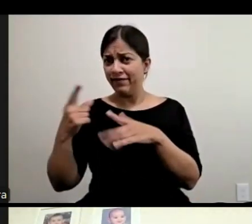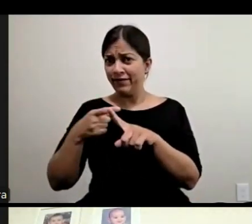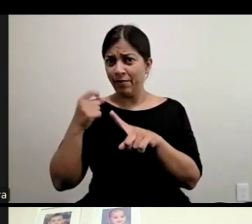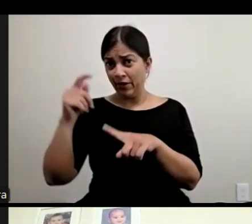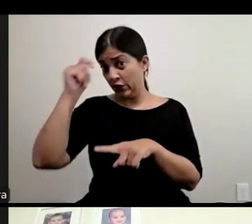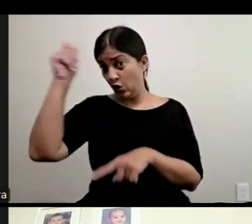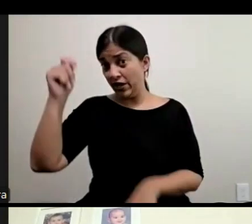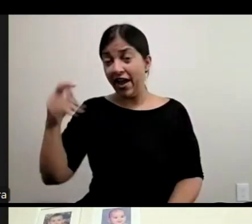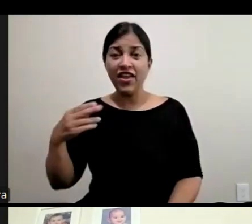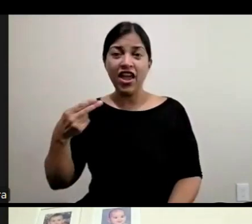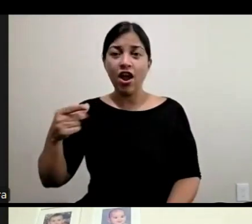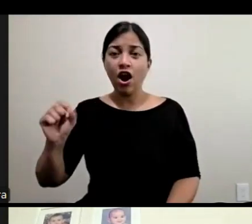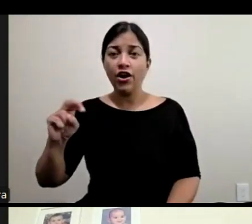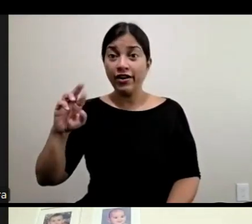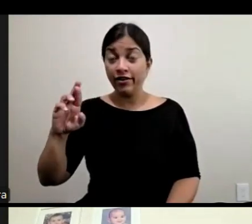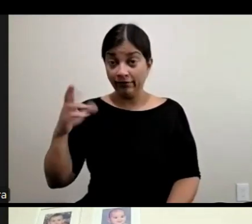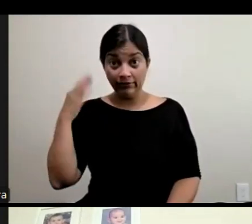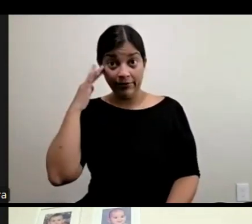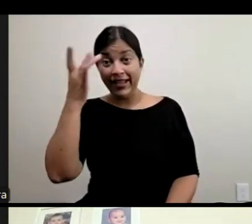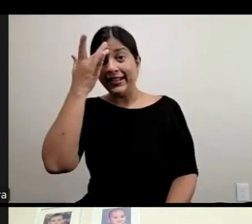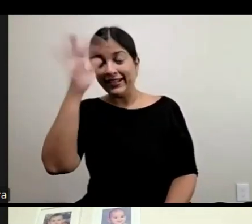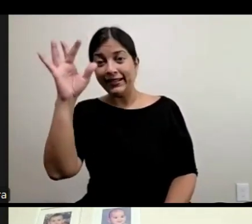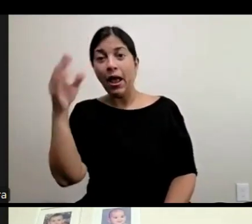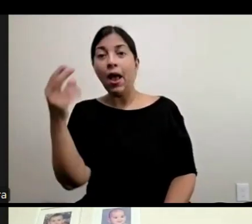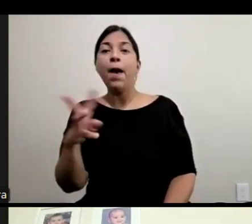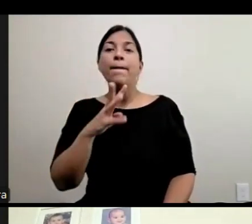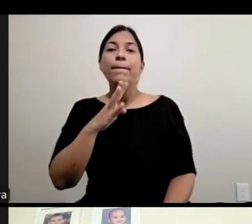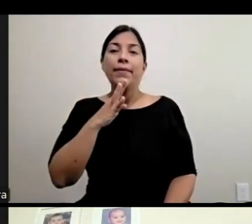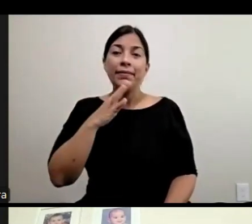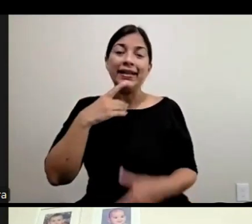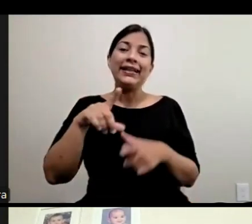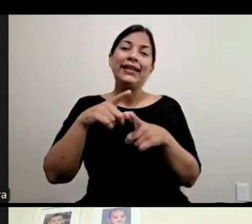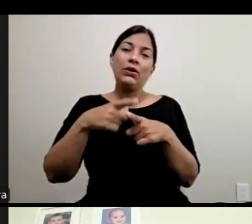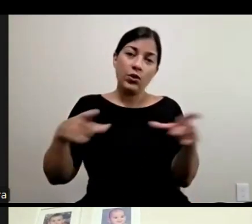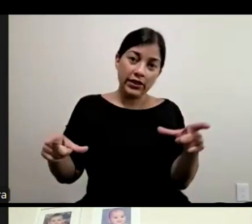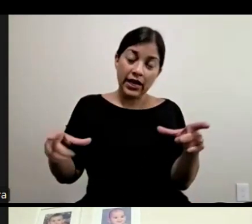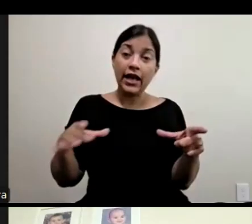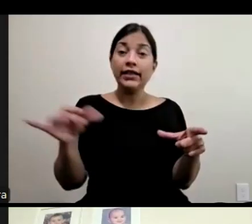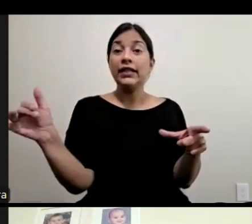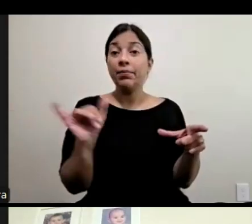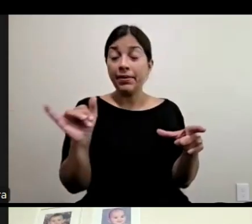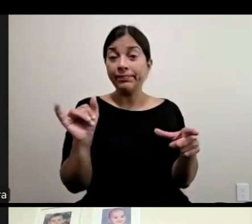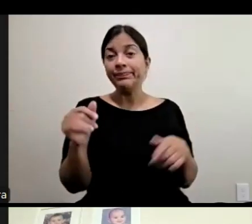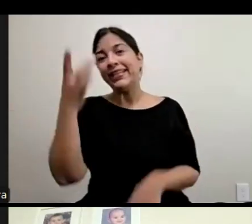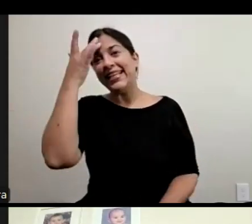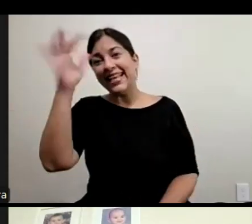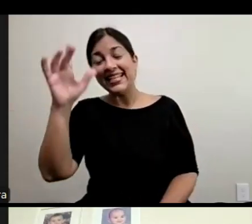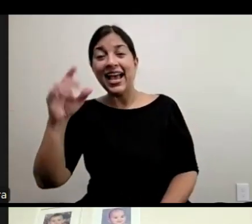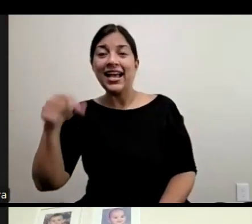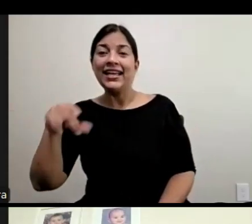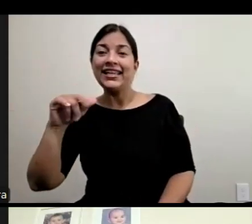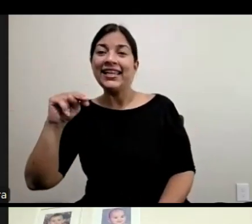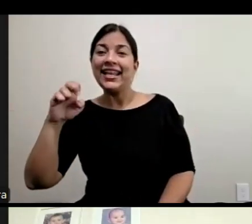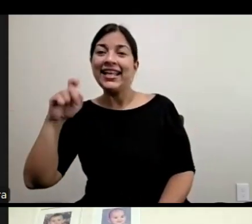está la inteligencia verbal lingüística y también tengo pues la inteligencia cinética que tiene que ver con el baile y